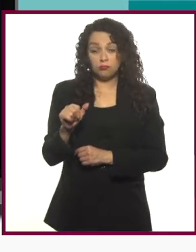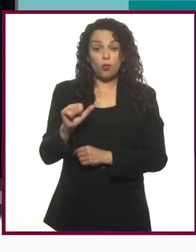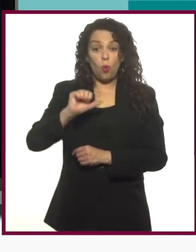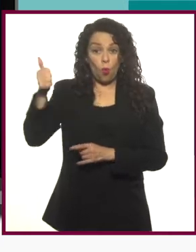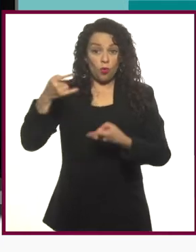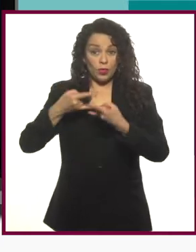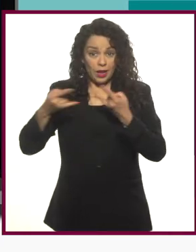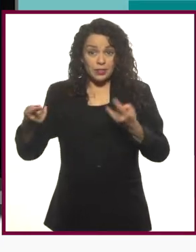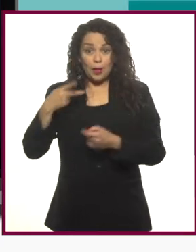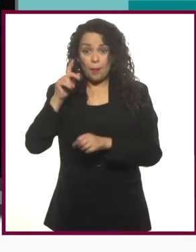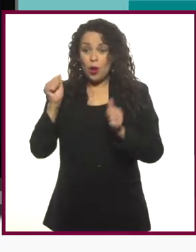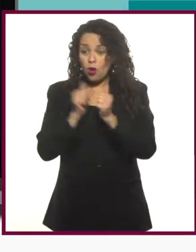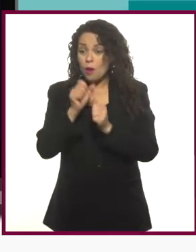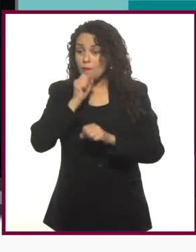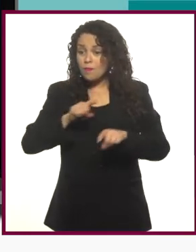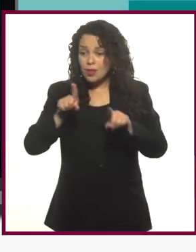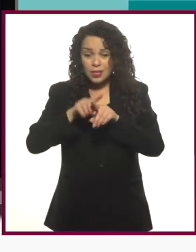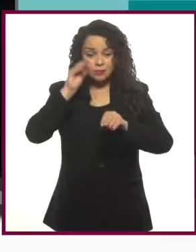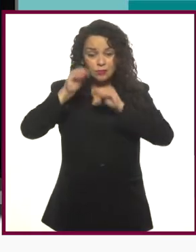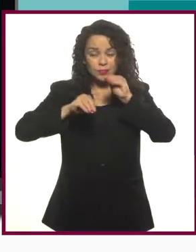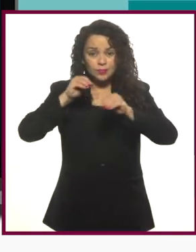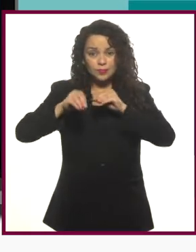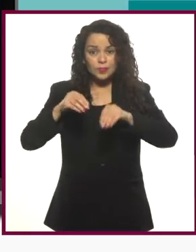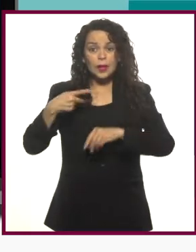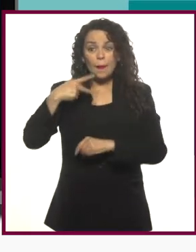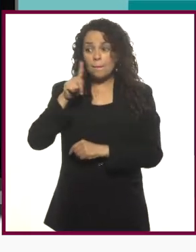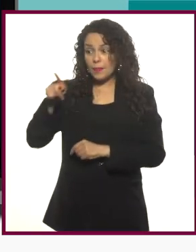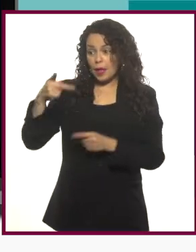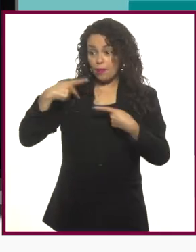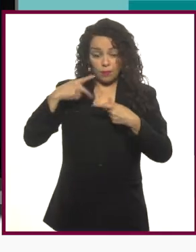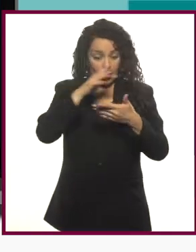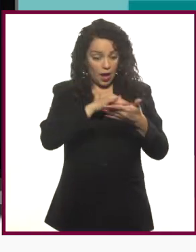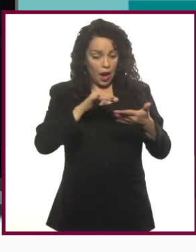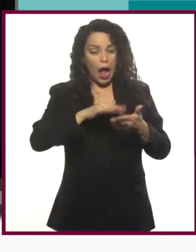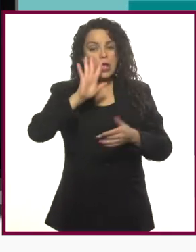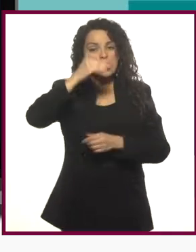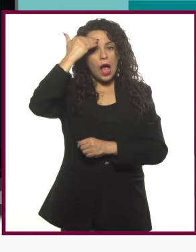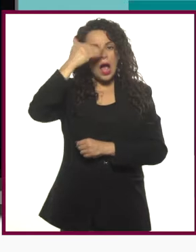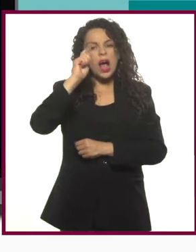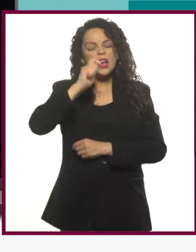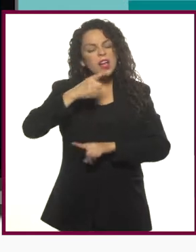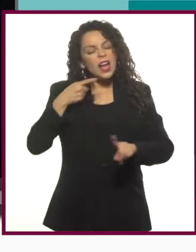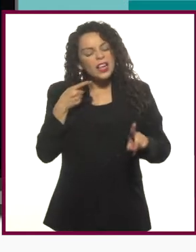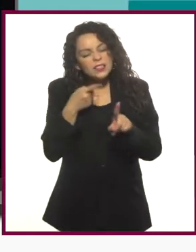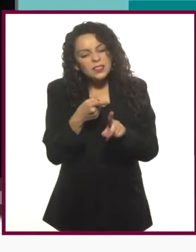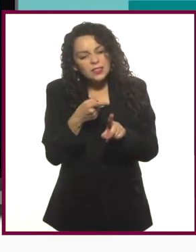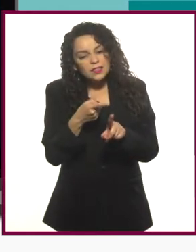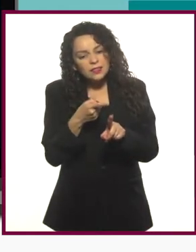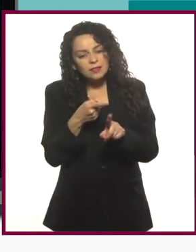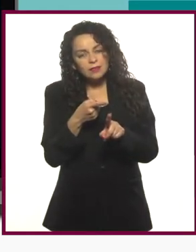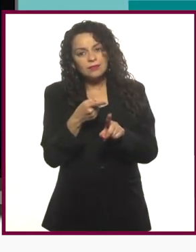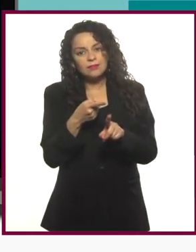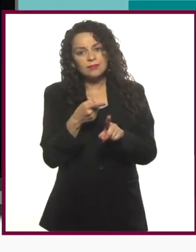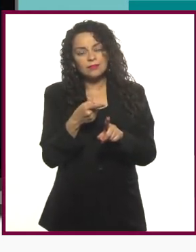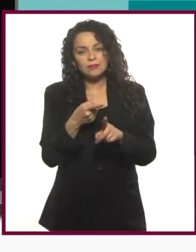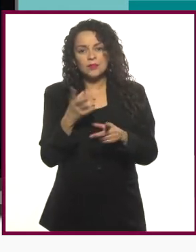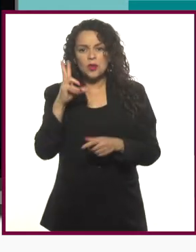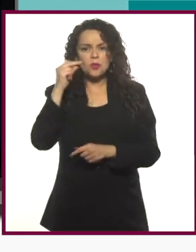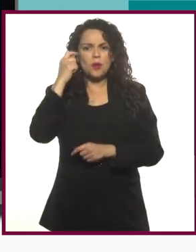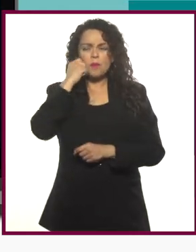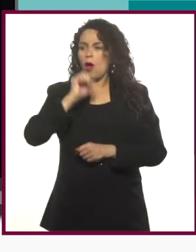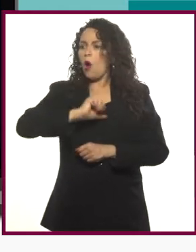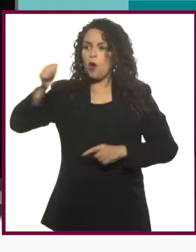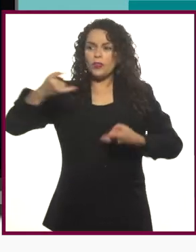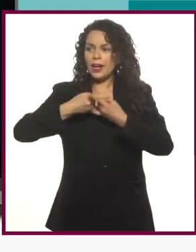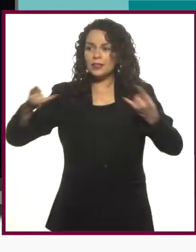Es otra historia con estos mismos elementos, pero el lector ya conoce la referencia, aunque